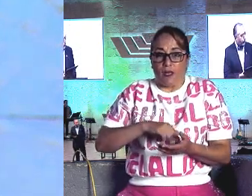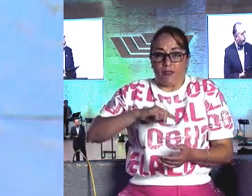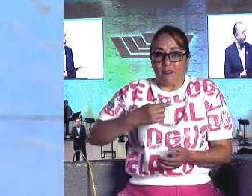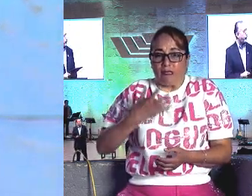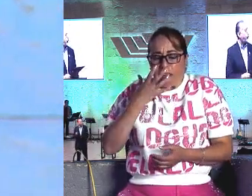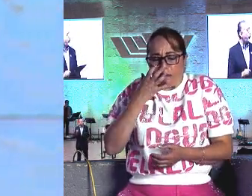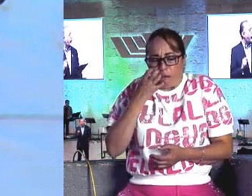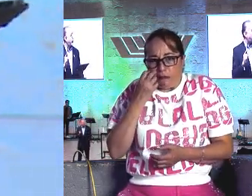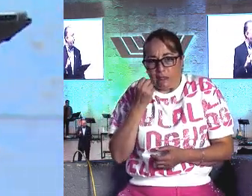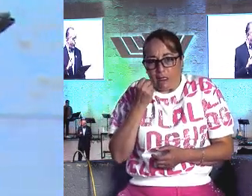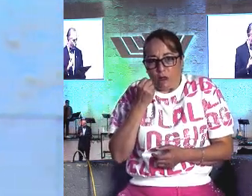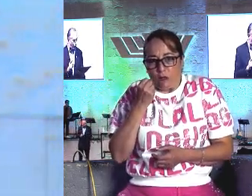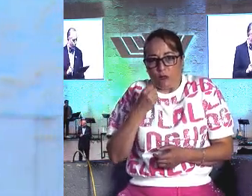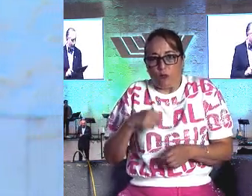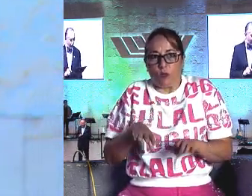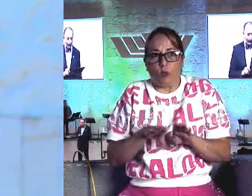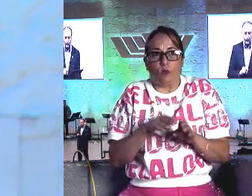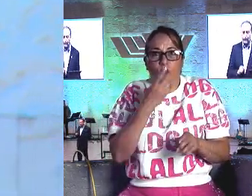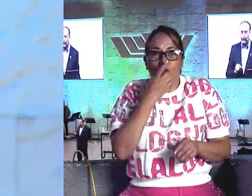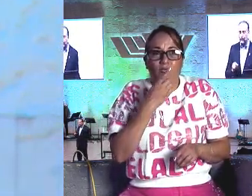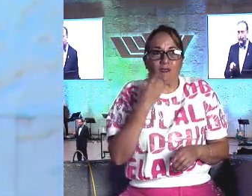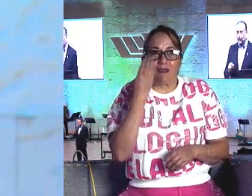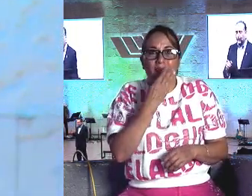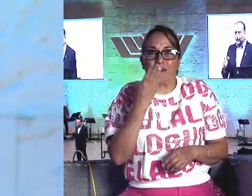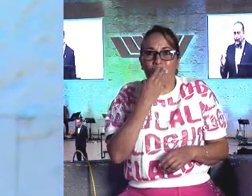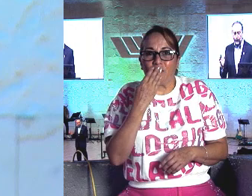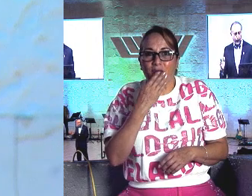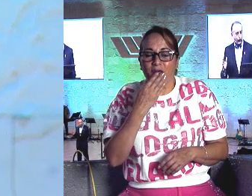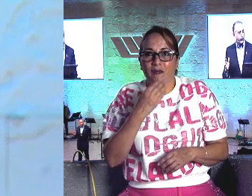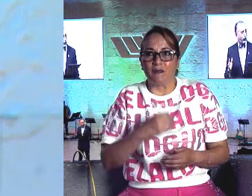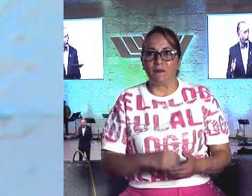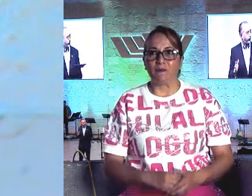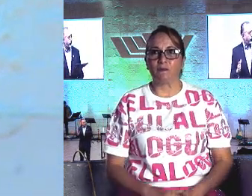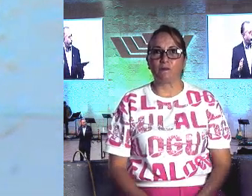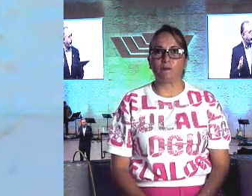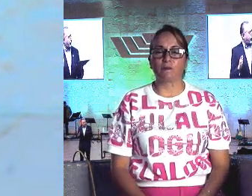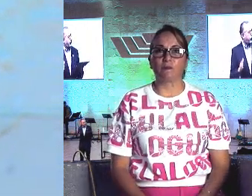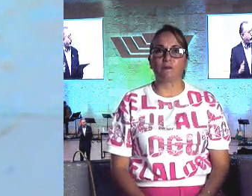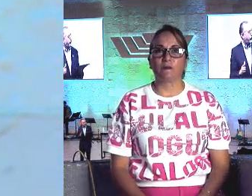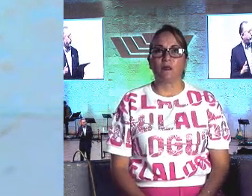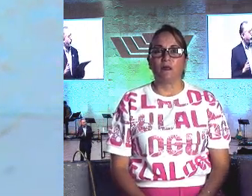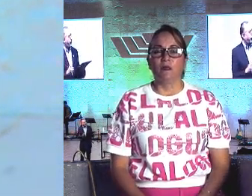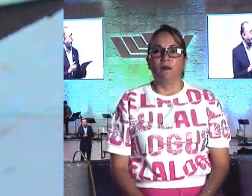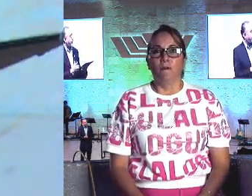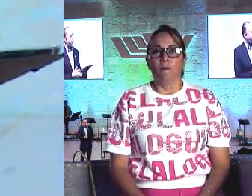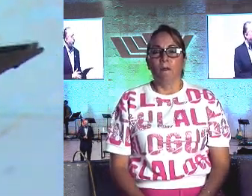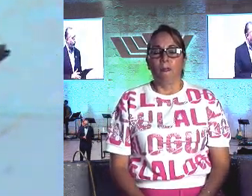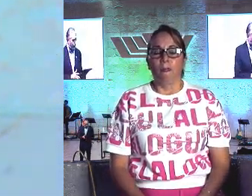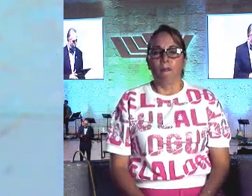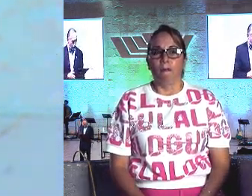119, versículo 92 y 93. Y aquí me quedé con puros dichos de David